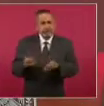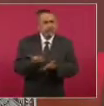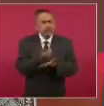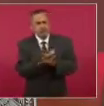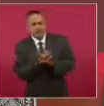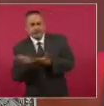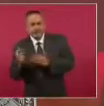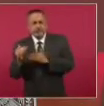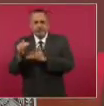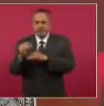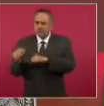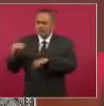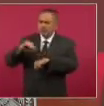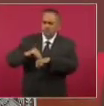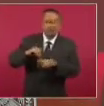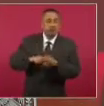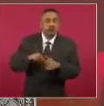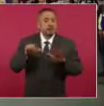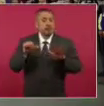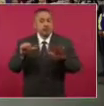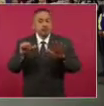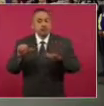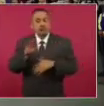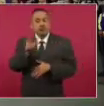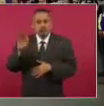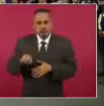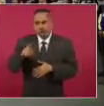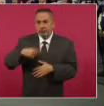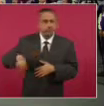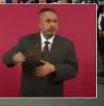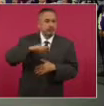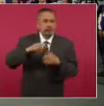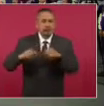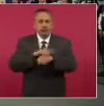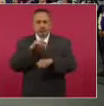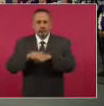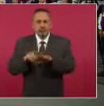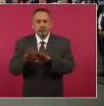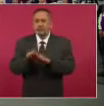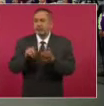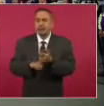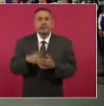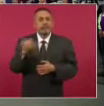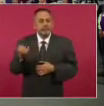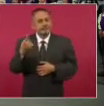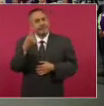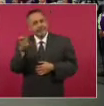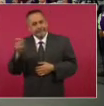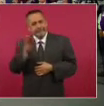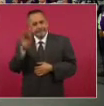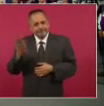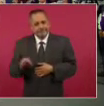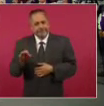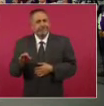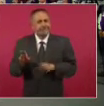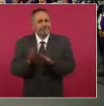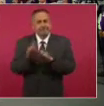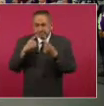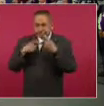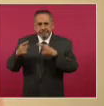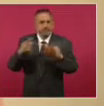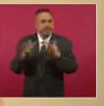con un incremento del 16% a nivel nacional y del 100% en